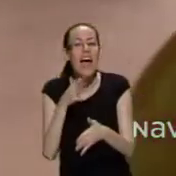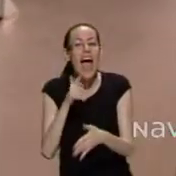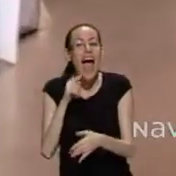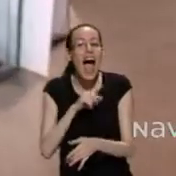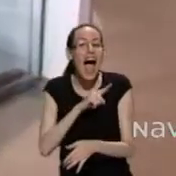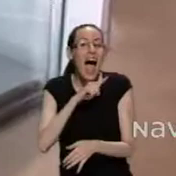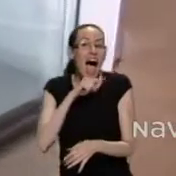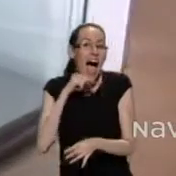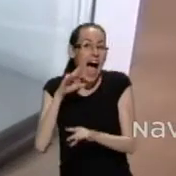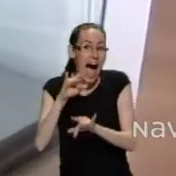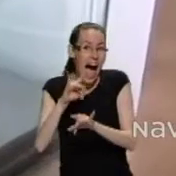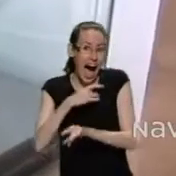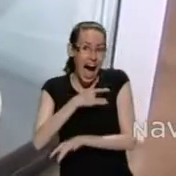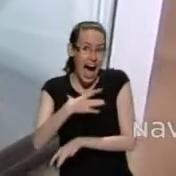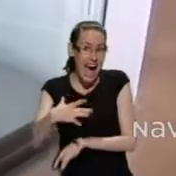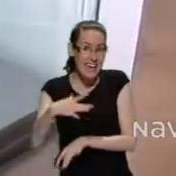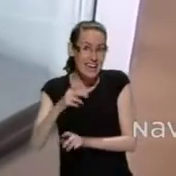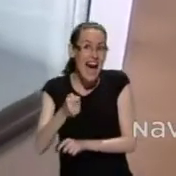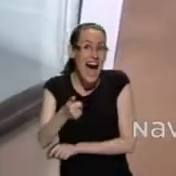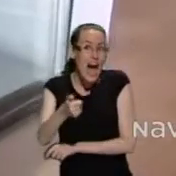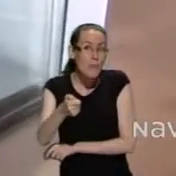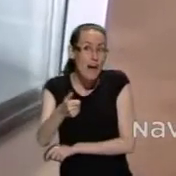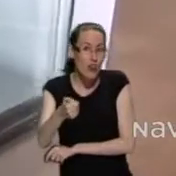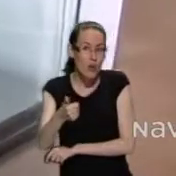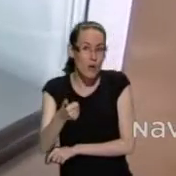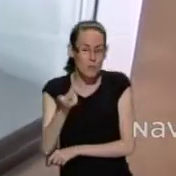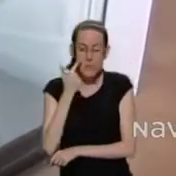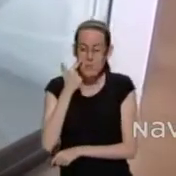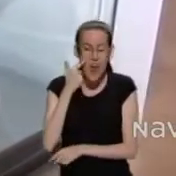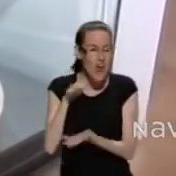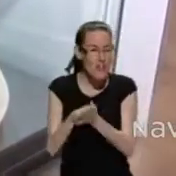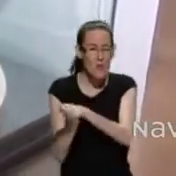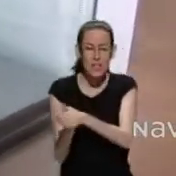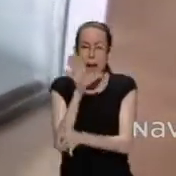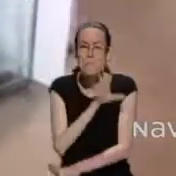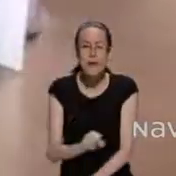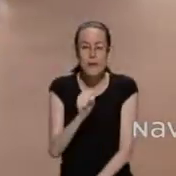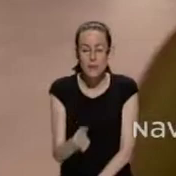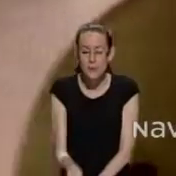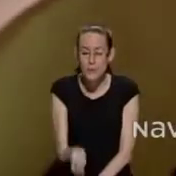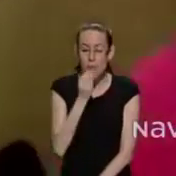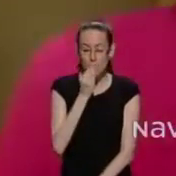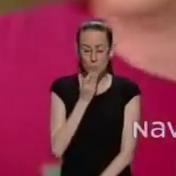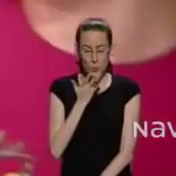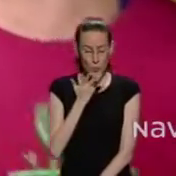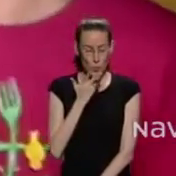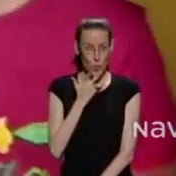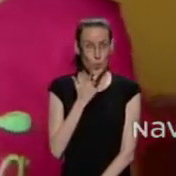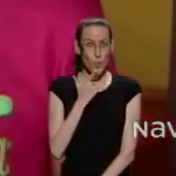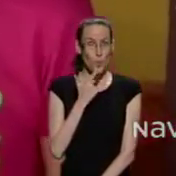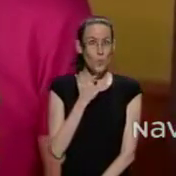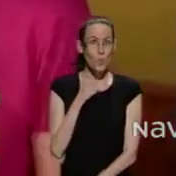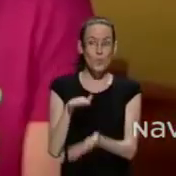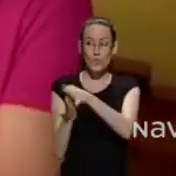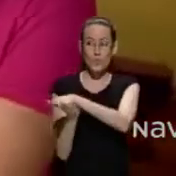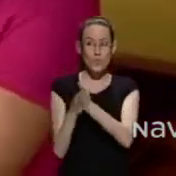y ya veis que queda una tortilla maravillosa, o la gente está encantadísima porque sabe incluso mejor que una de